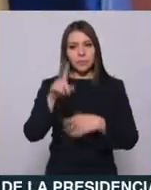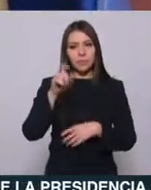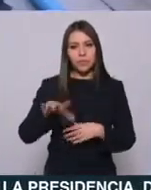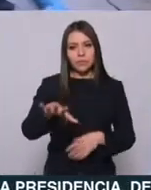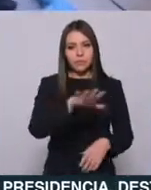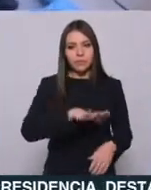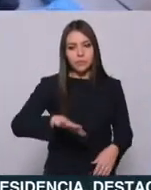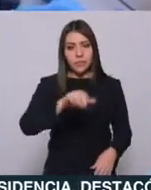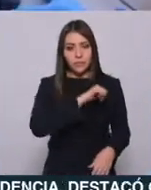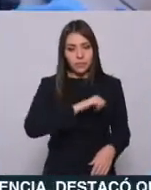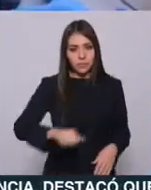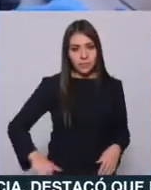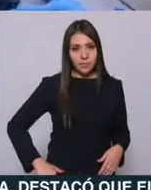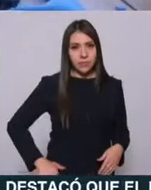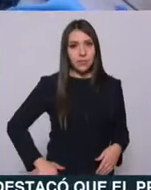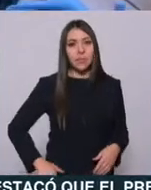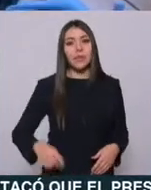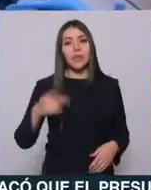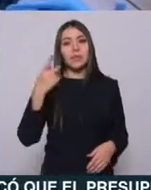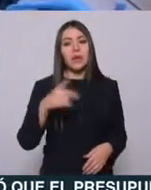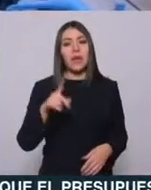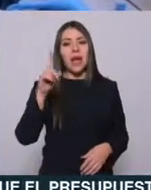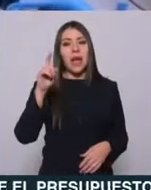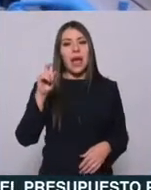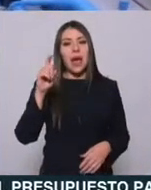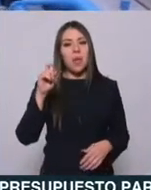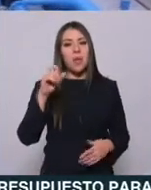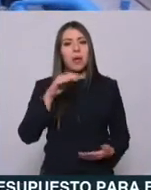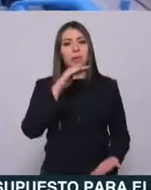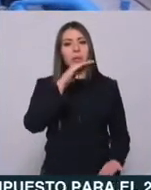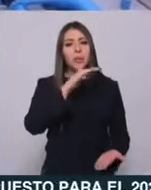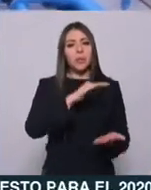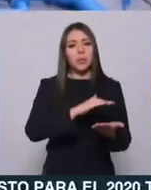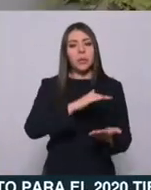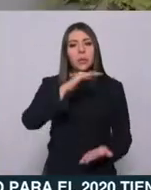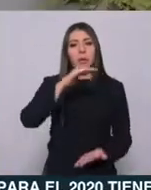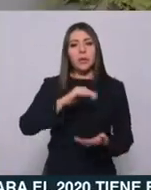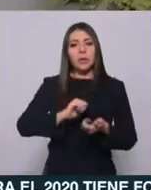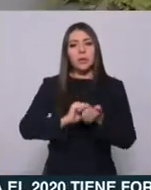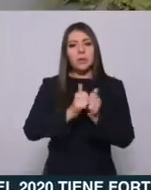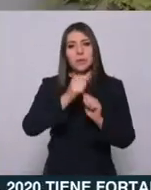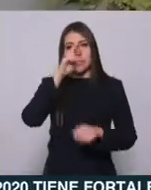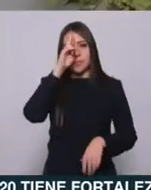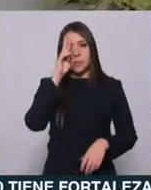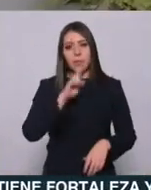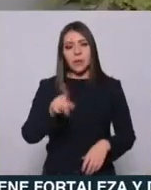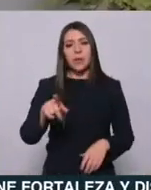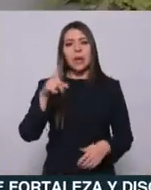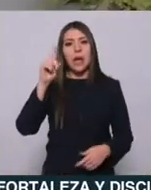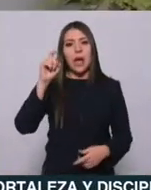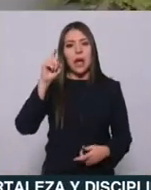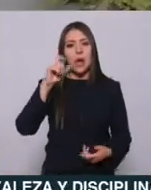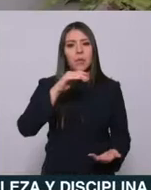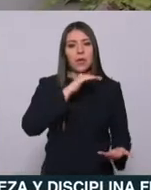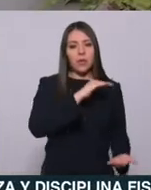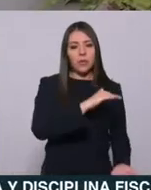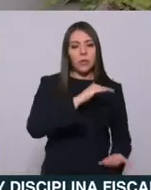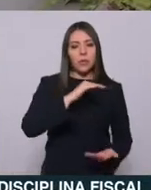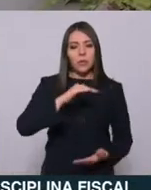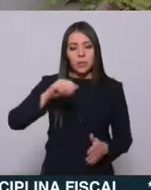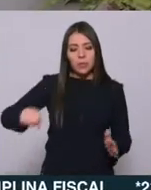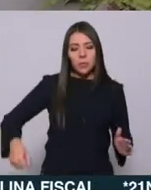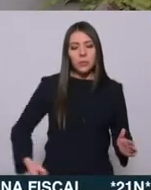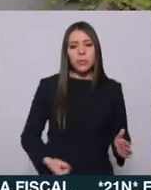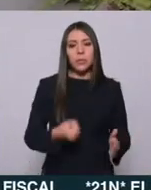alcaldía. Sin embargo, por el bajo nivel de presas, la situación empeoró. José recoge agua en unas viejas cubetas y